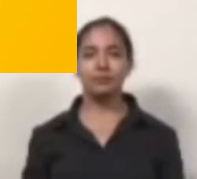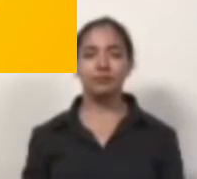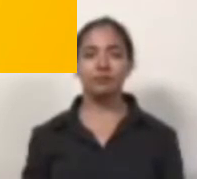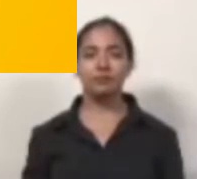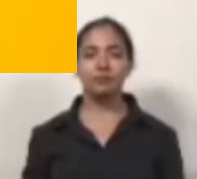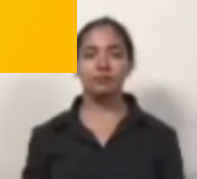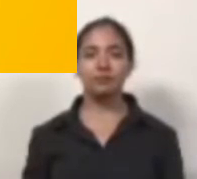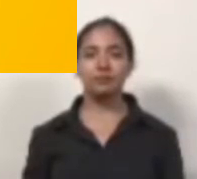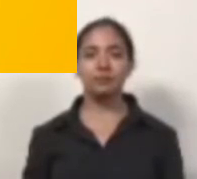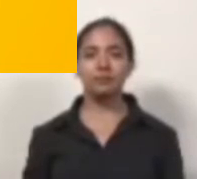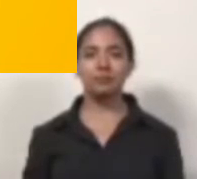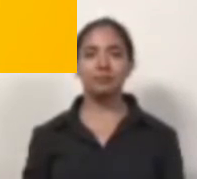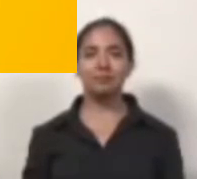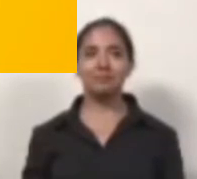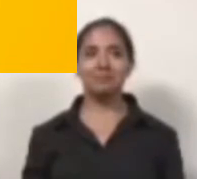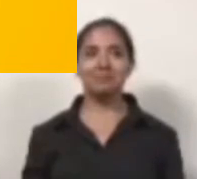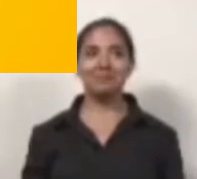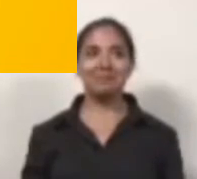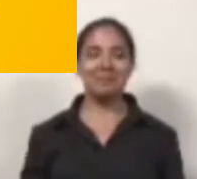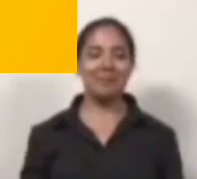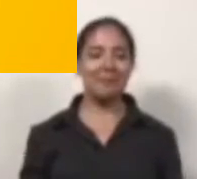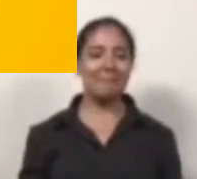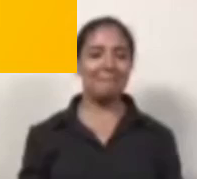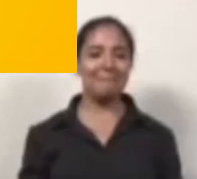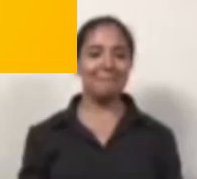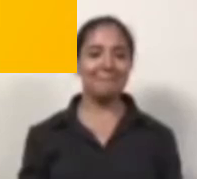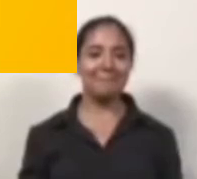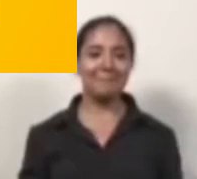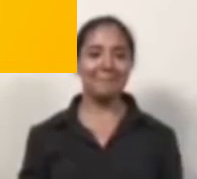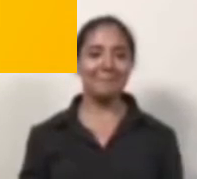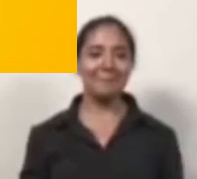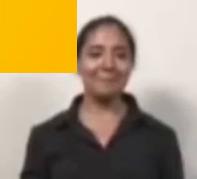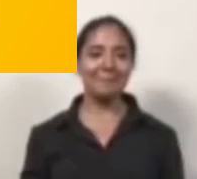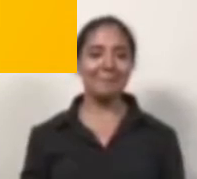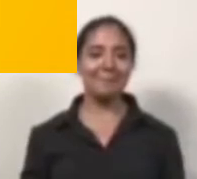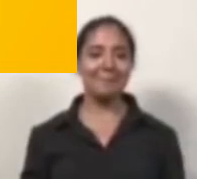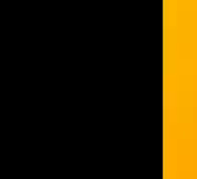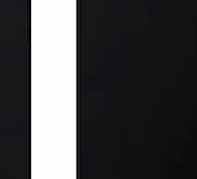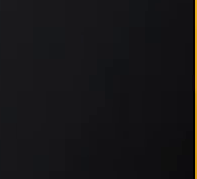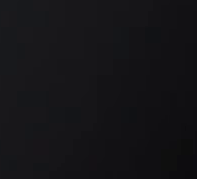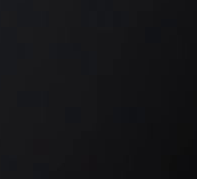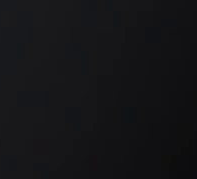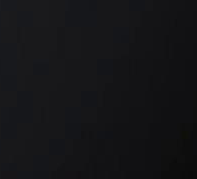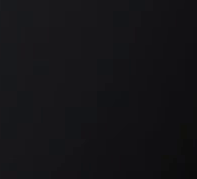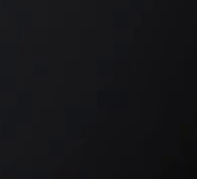recursos para poder atender esos escalonamientos del incremento pautado, ¿no?